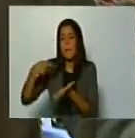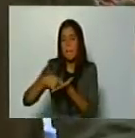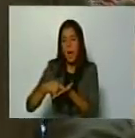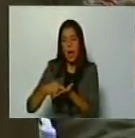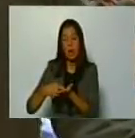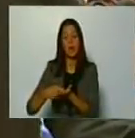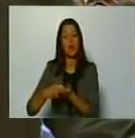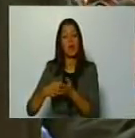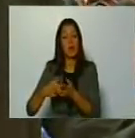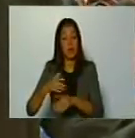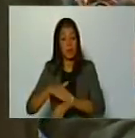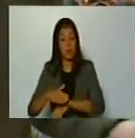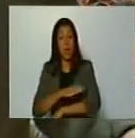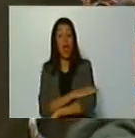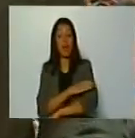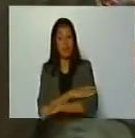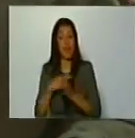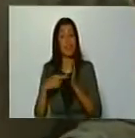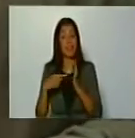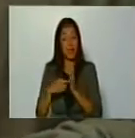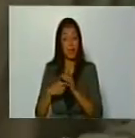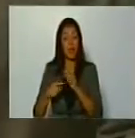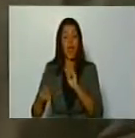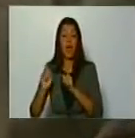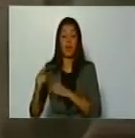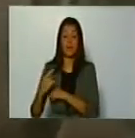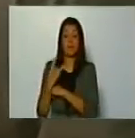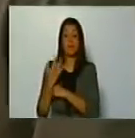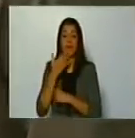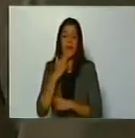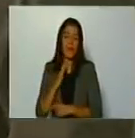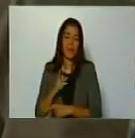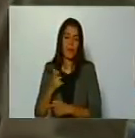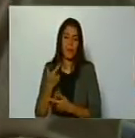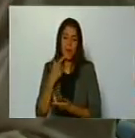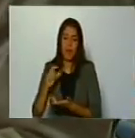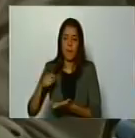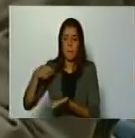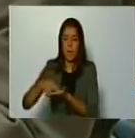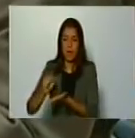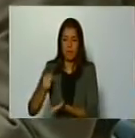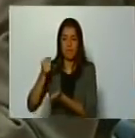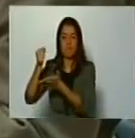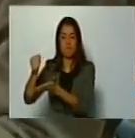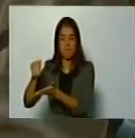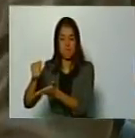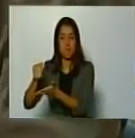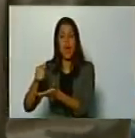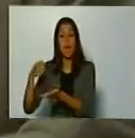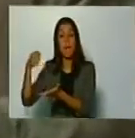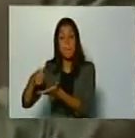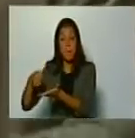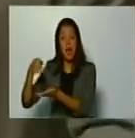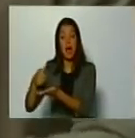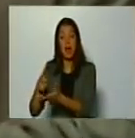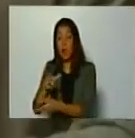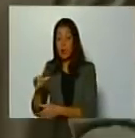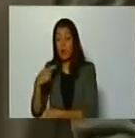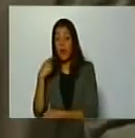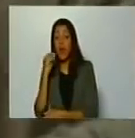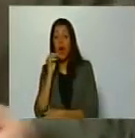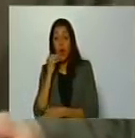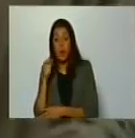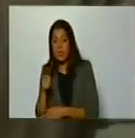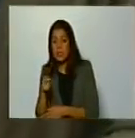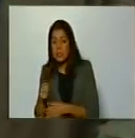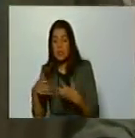hasta ladrones son. La plata que les daban a la gente, ¿vale? Para, le daban los financistas para que le pagaran a los guarimberos,